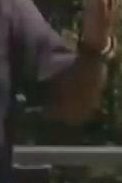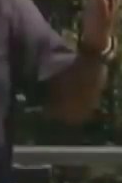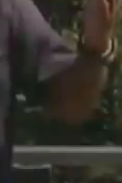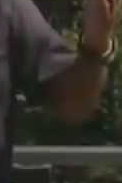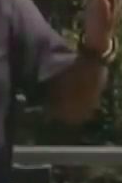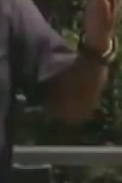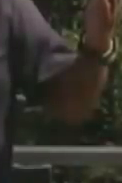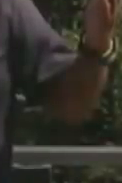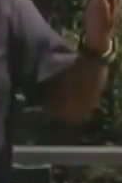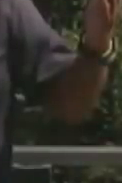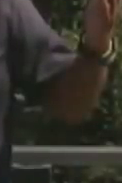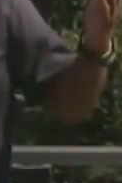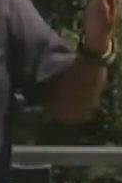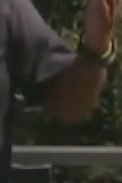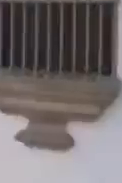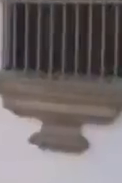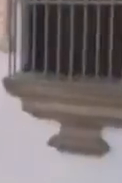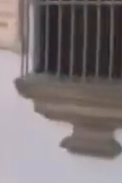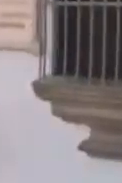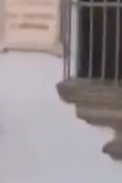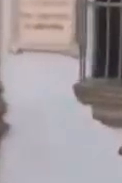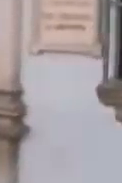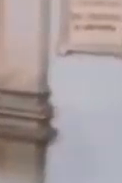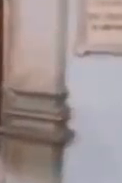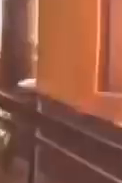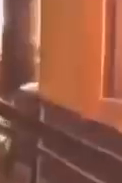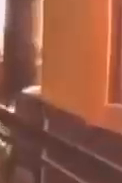Somos una vitrina de acervo histórico.